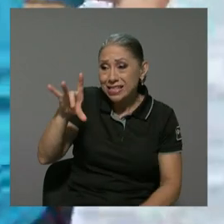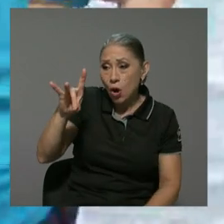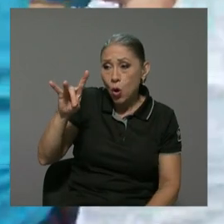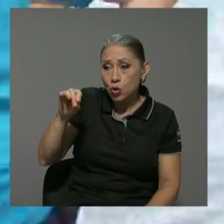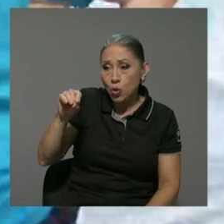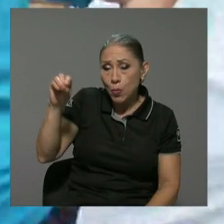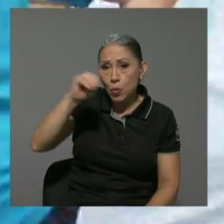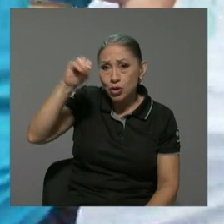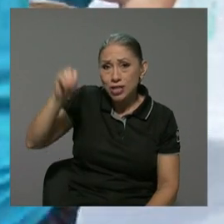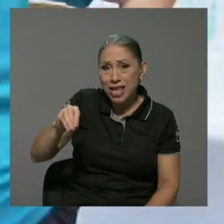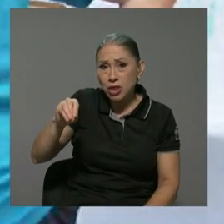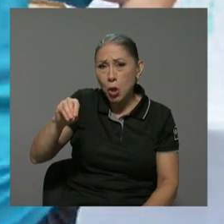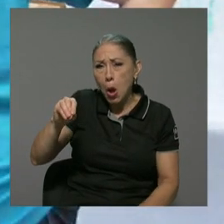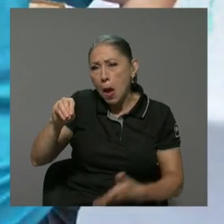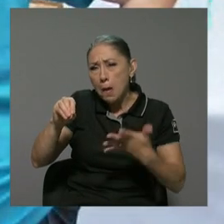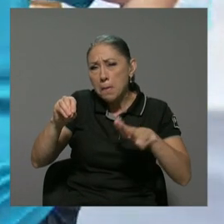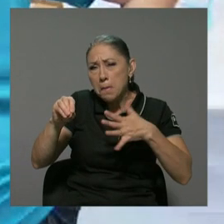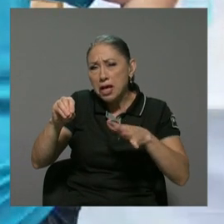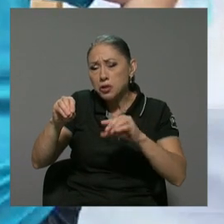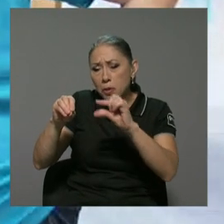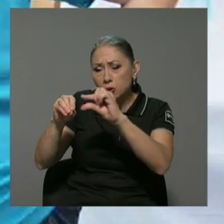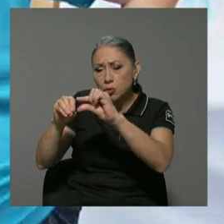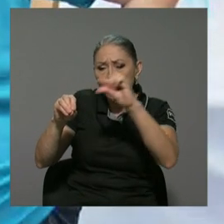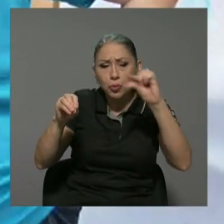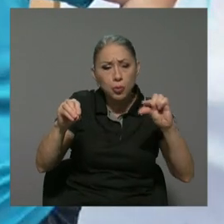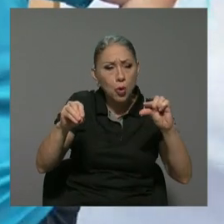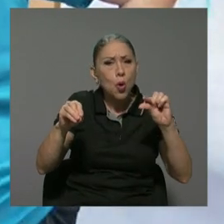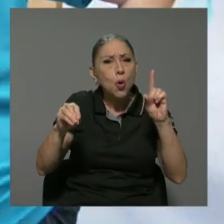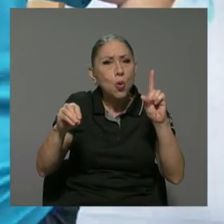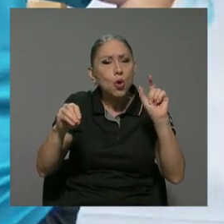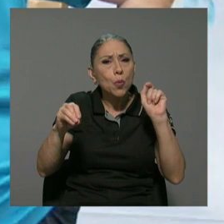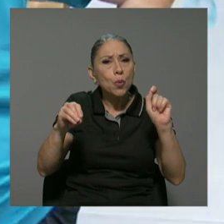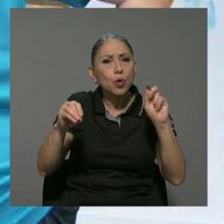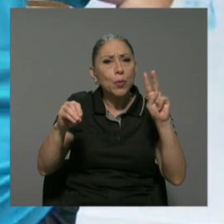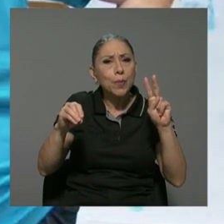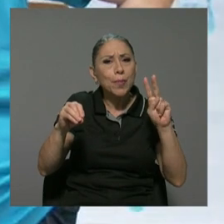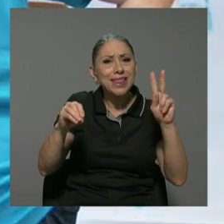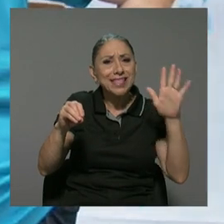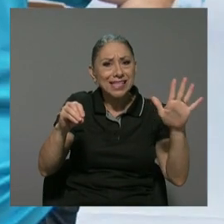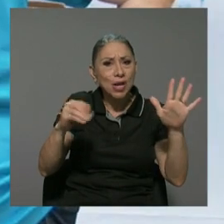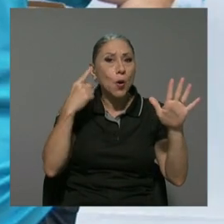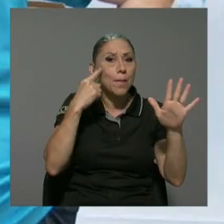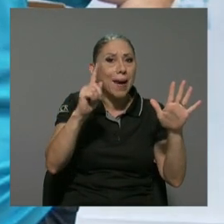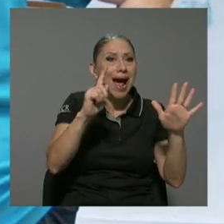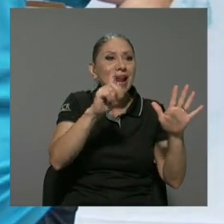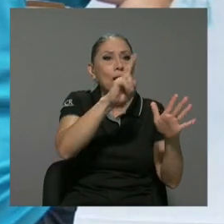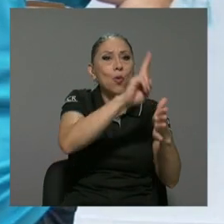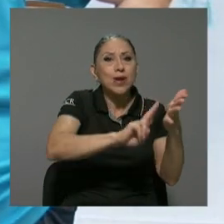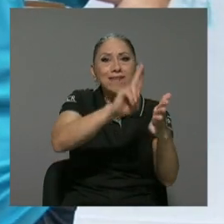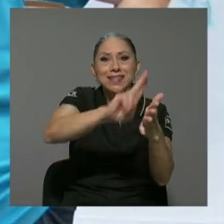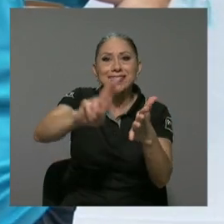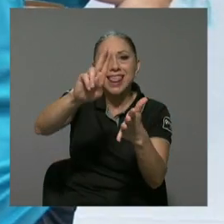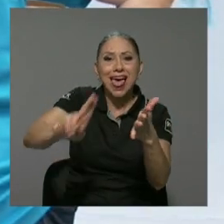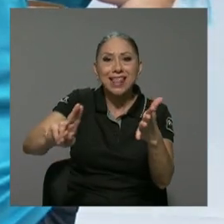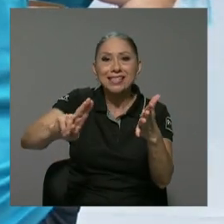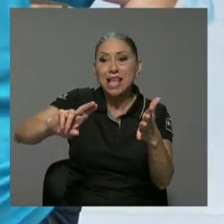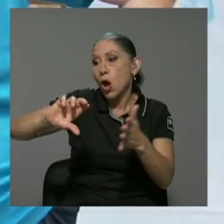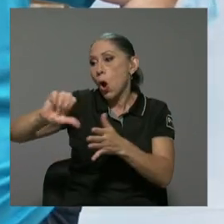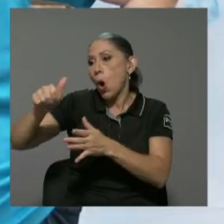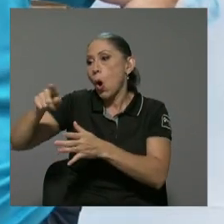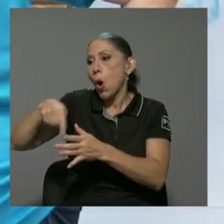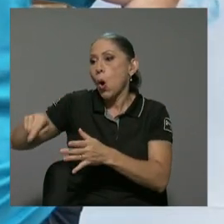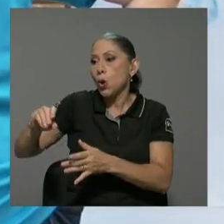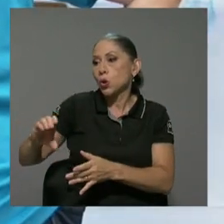1.25% que le corresponde a las universidades. El resto se reparte en educación primaria,